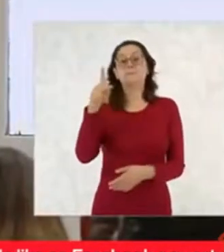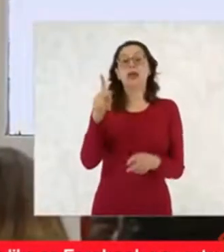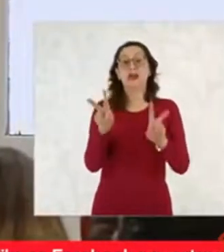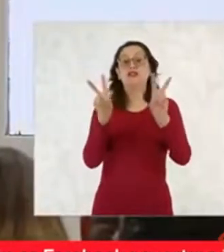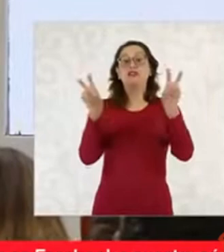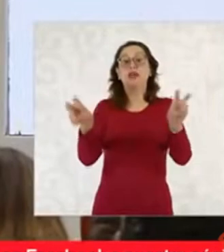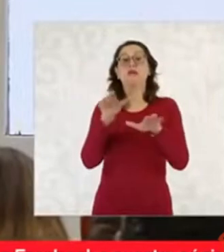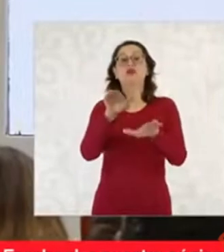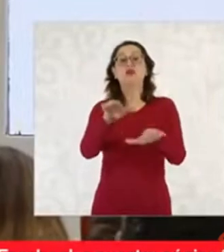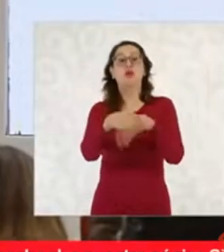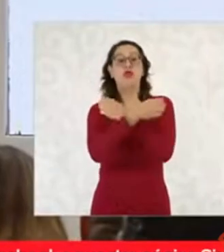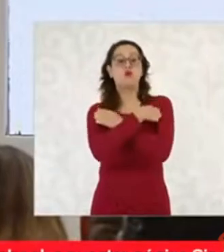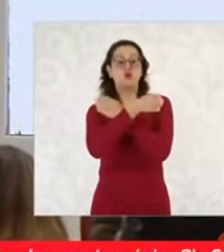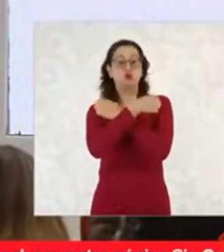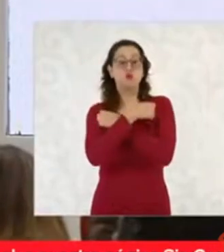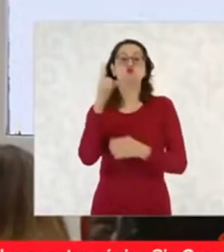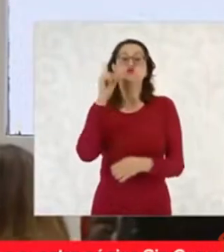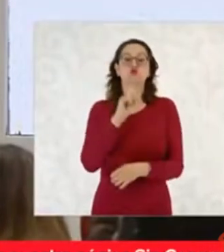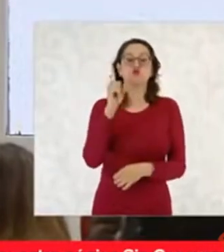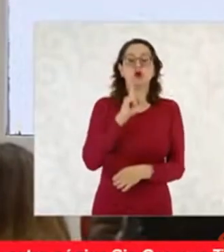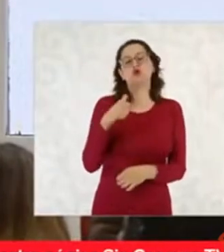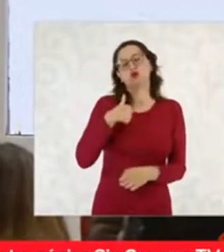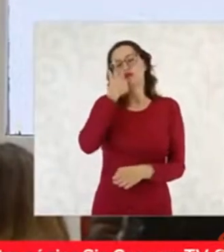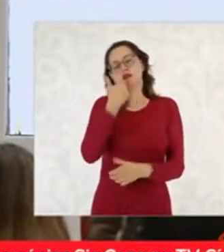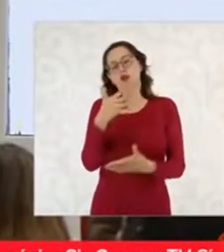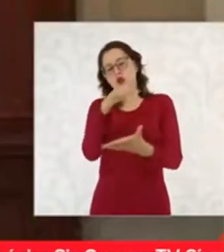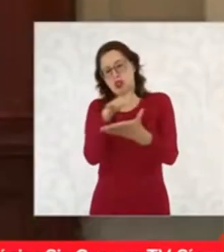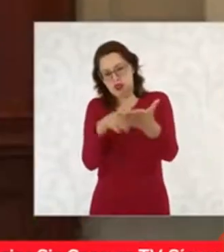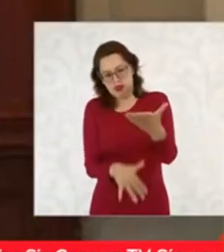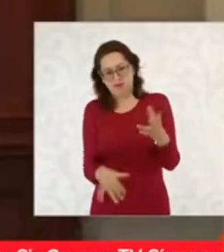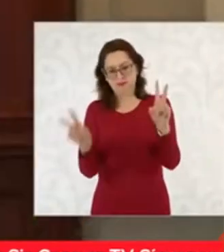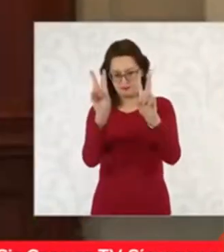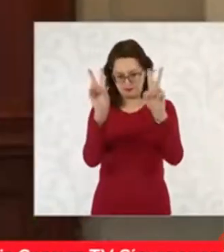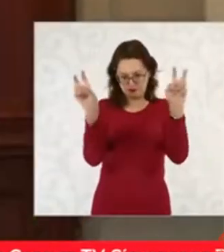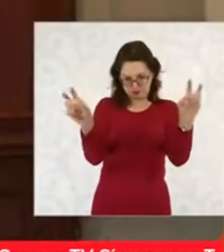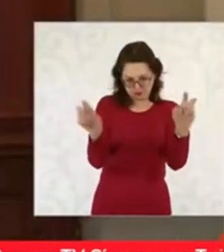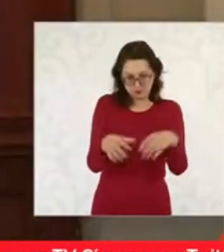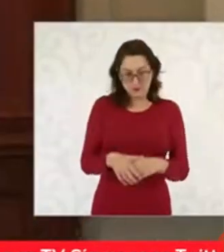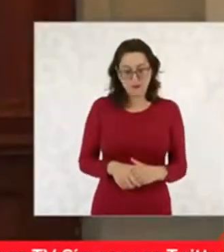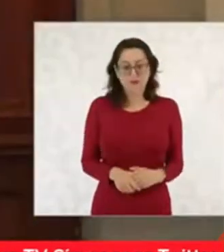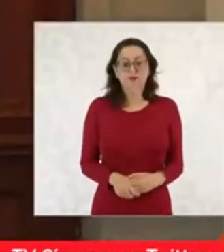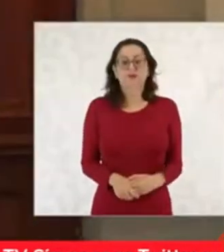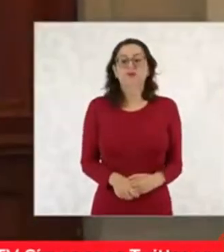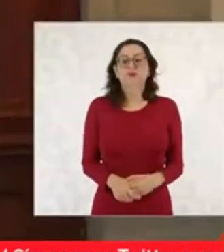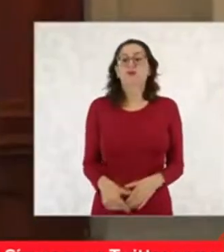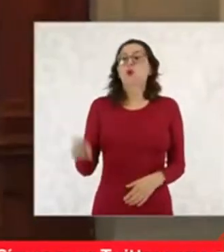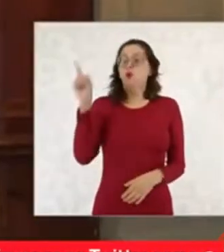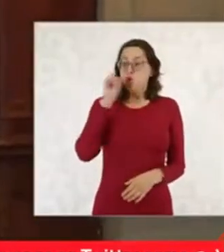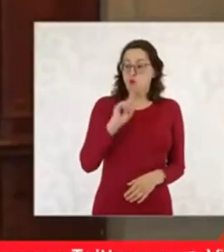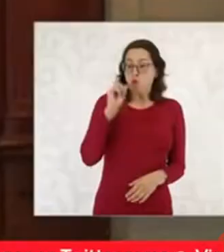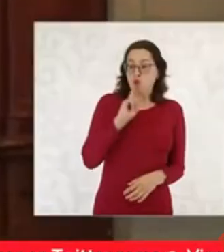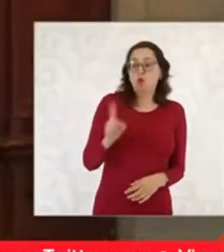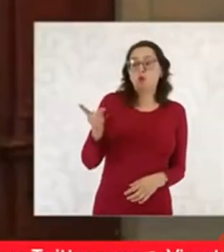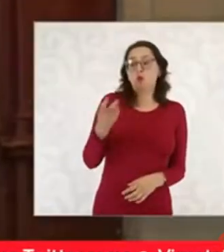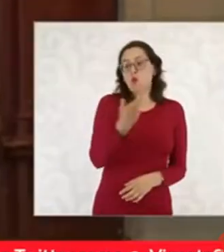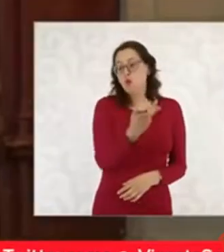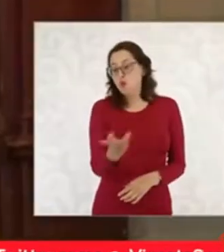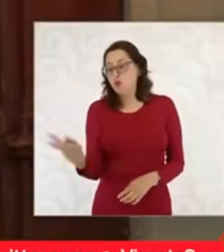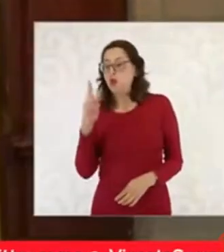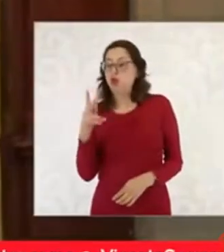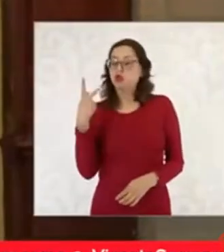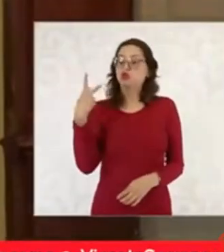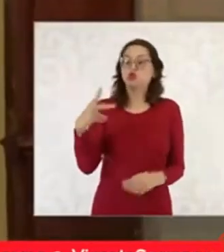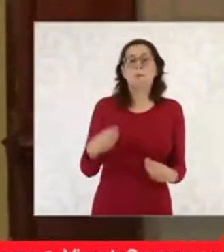la educación de las mujeres, que es con la que me gustaría cerrar. Generalmente se procura en la mujer el desarrollo de lo que se llama vida